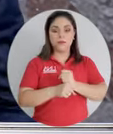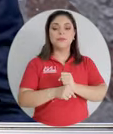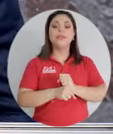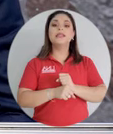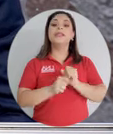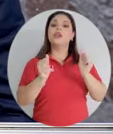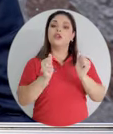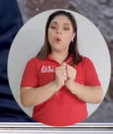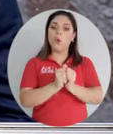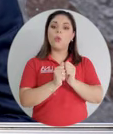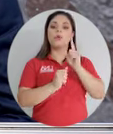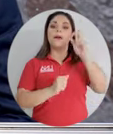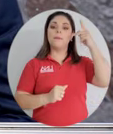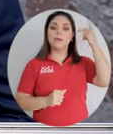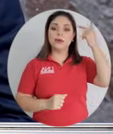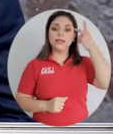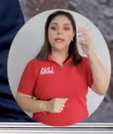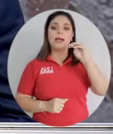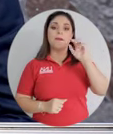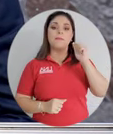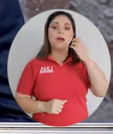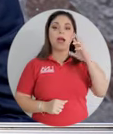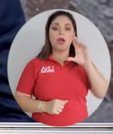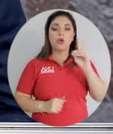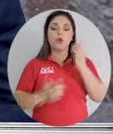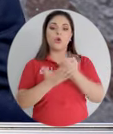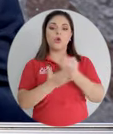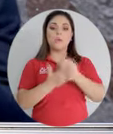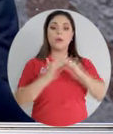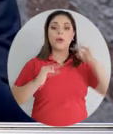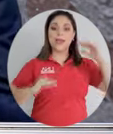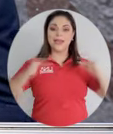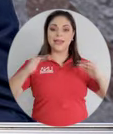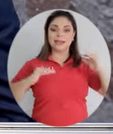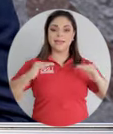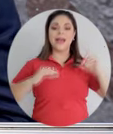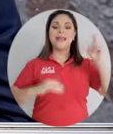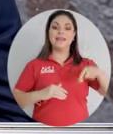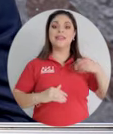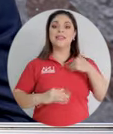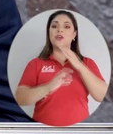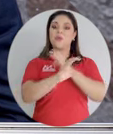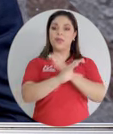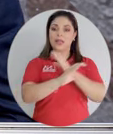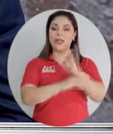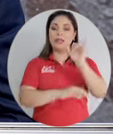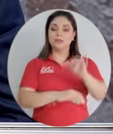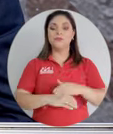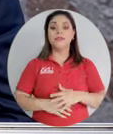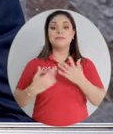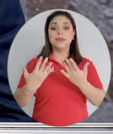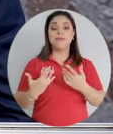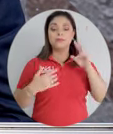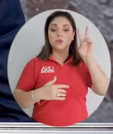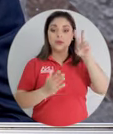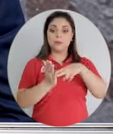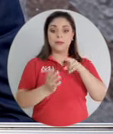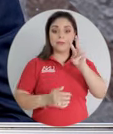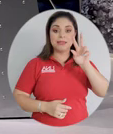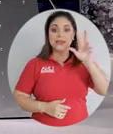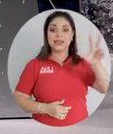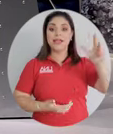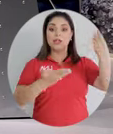sobre todo generando empleo y con una política macroeconómica más equilibrada. Hay que tener ese cuidado.